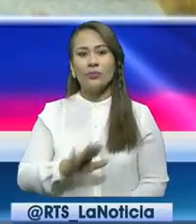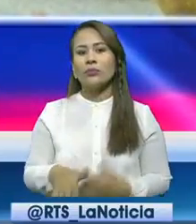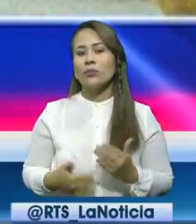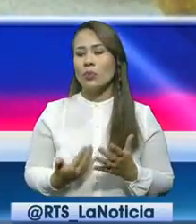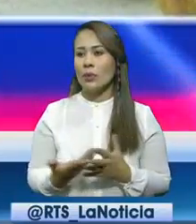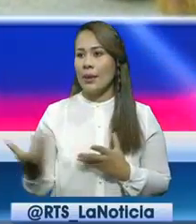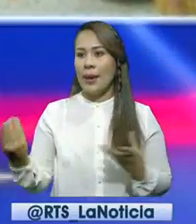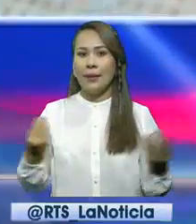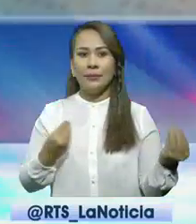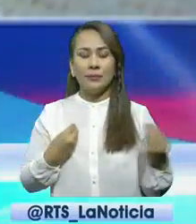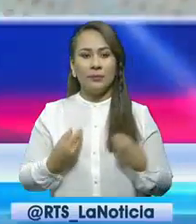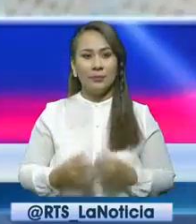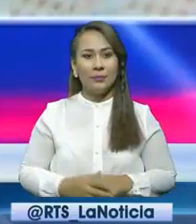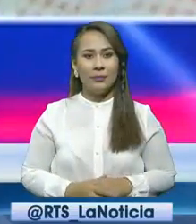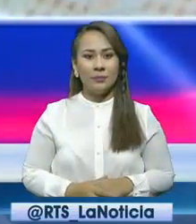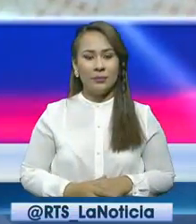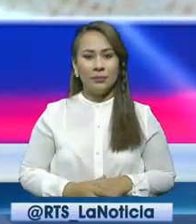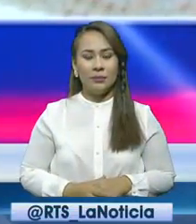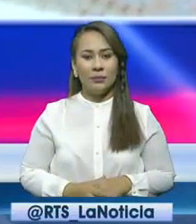la mandarina,